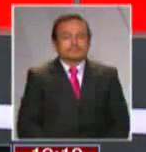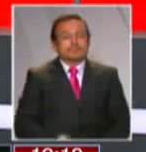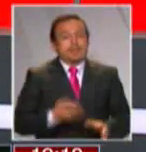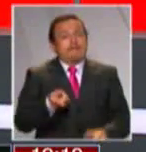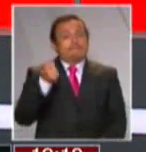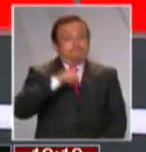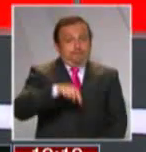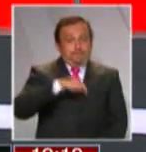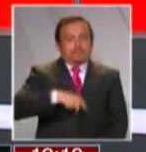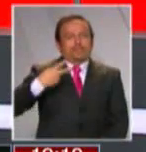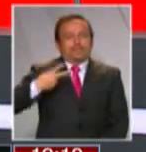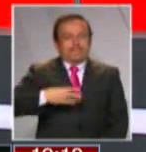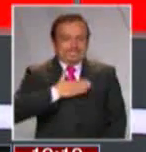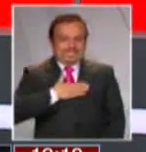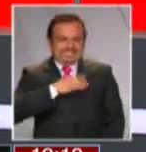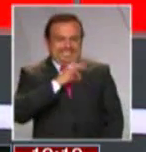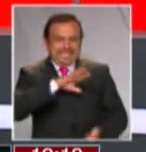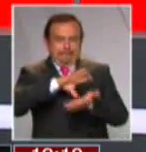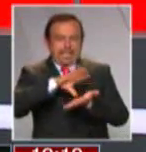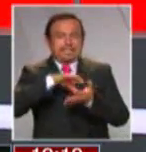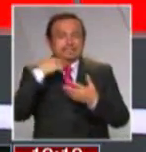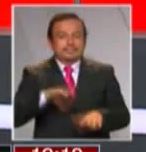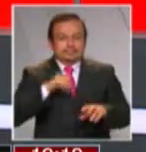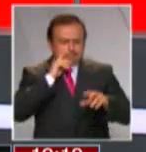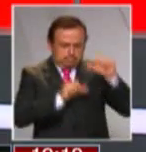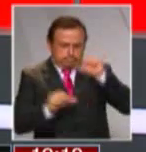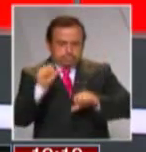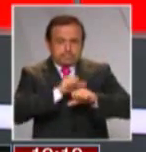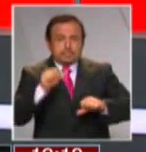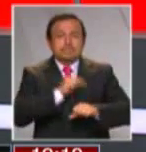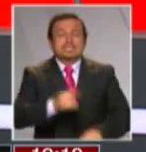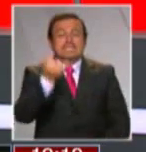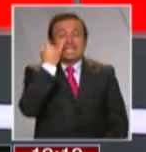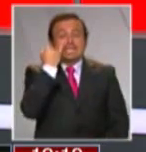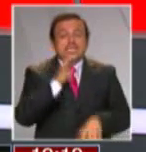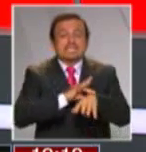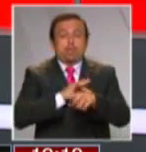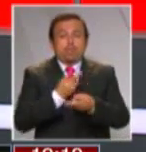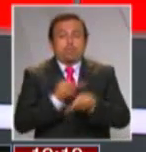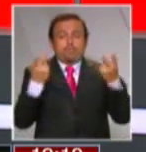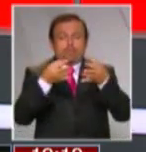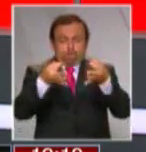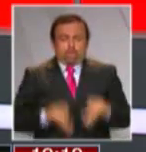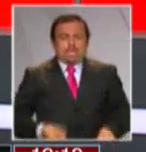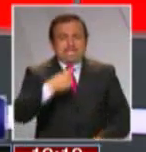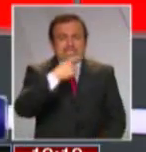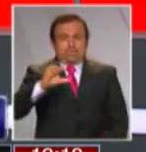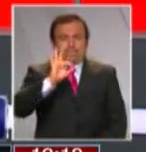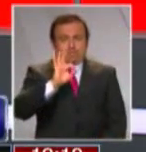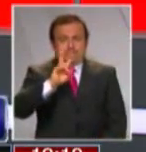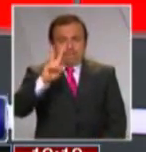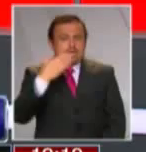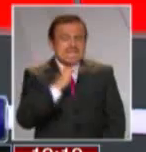Bueno, volvemos a noticias de nuestro país porque de acuerdo a exámenes realizados por el Instituto de Salud Pública, un total de